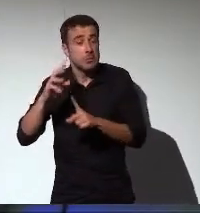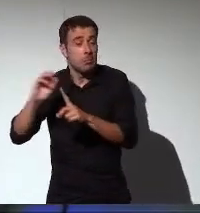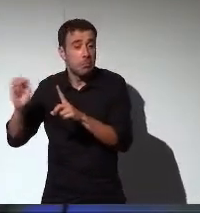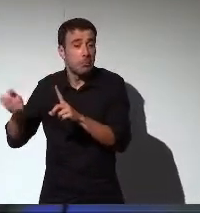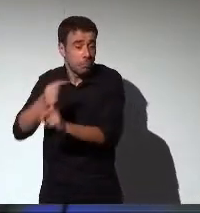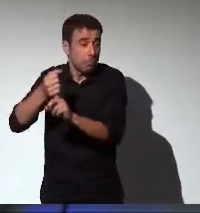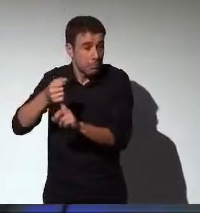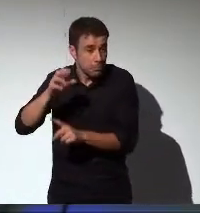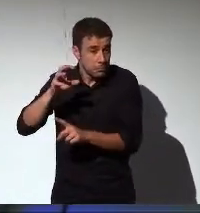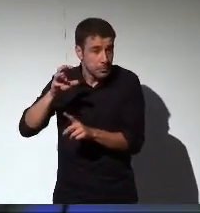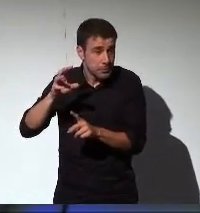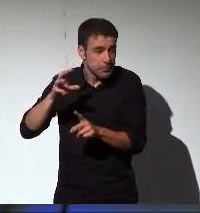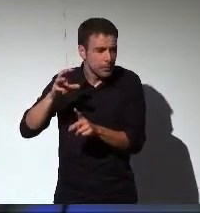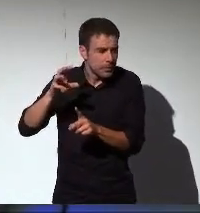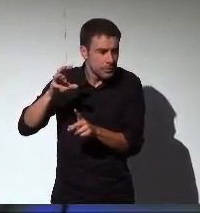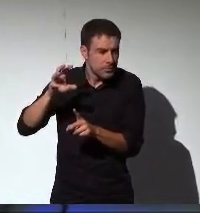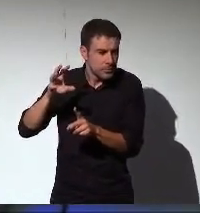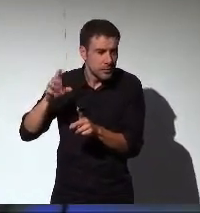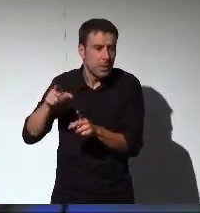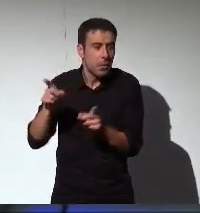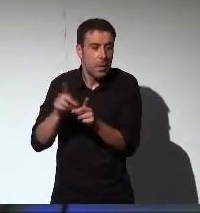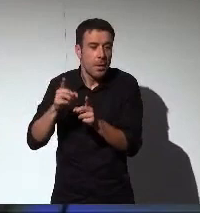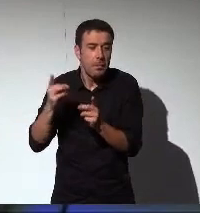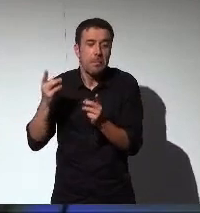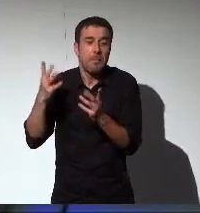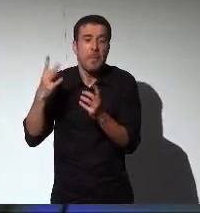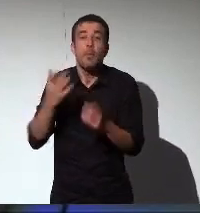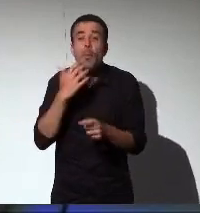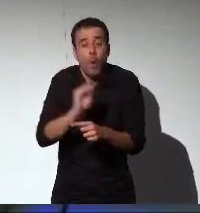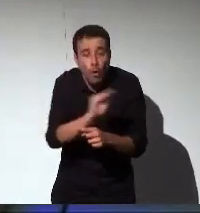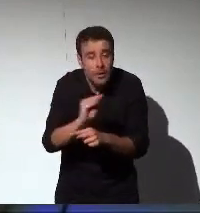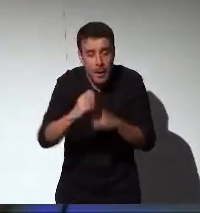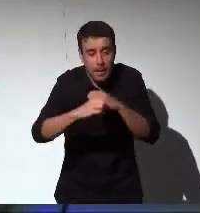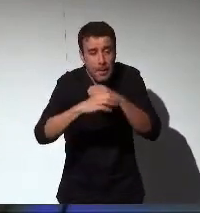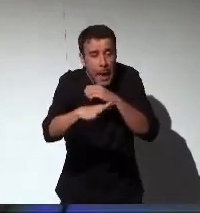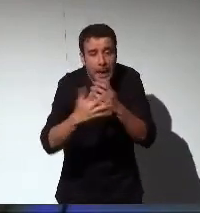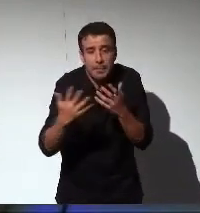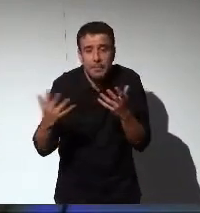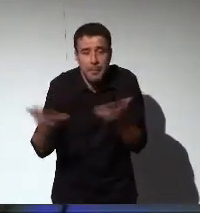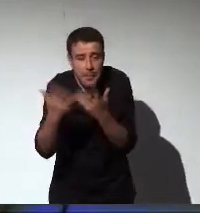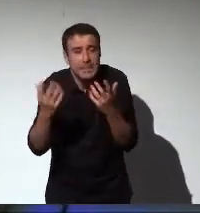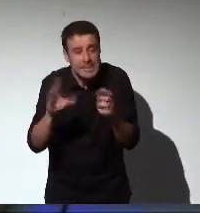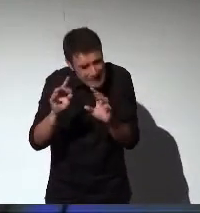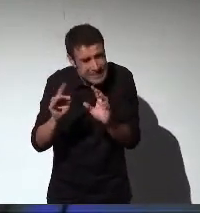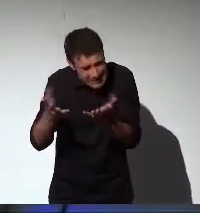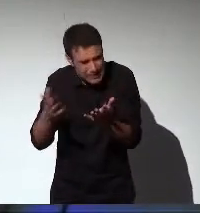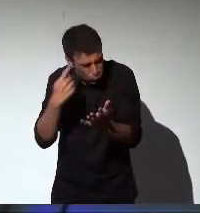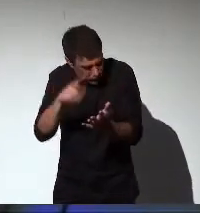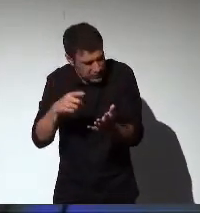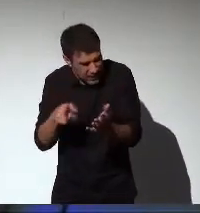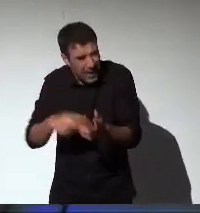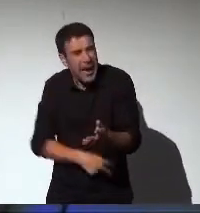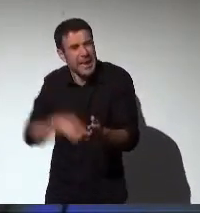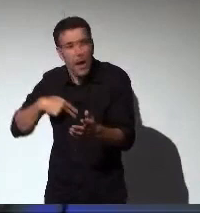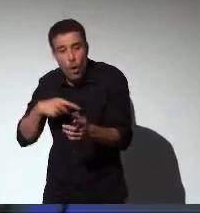no hace falta ni escribirlo, ya lo sabemos, o conservar la vida marina, en fin, eso lo sabemos. Tenemos que